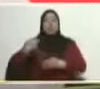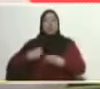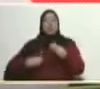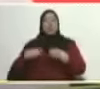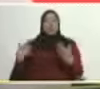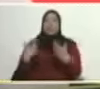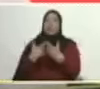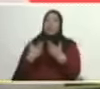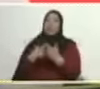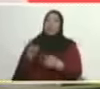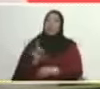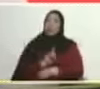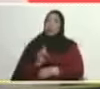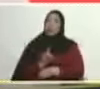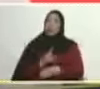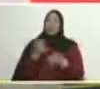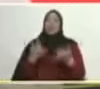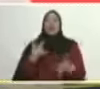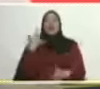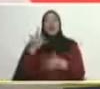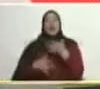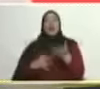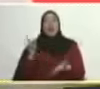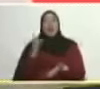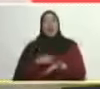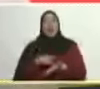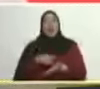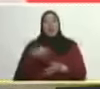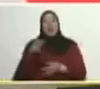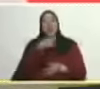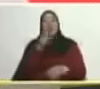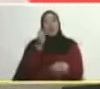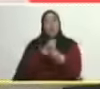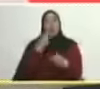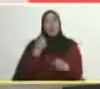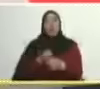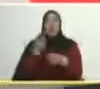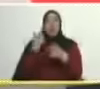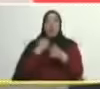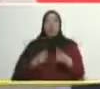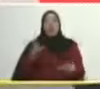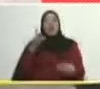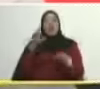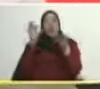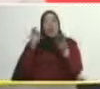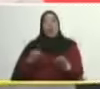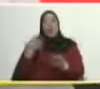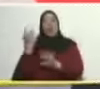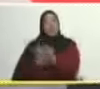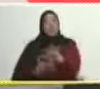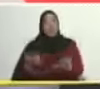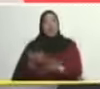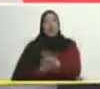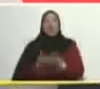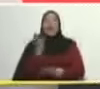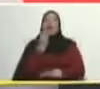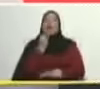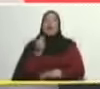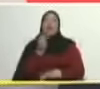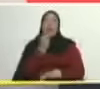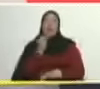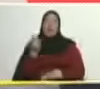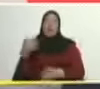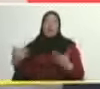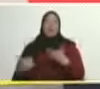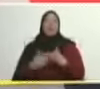primer término de una solución amplia, justa y duradera al conflicto israelí-palestino